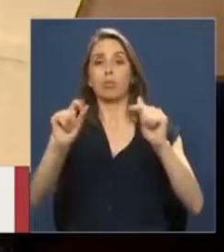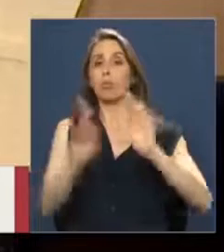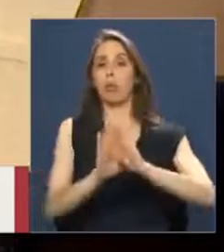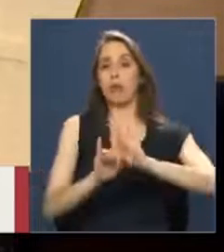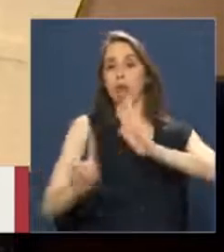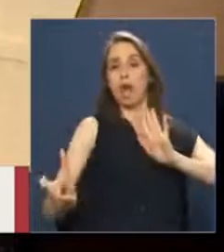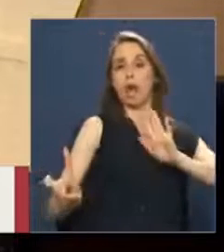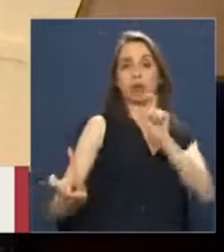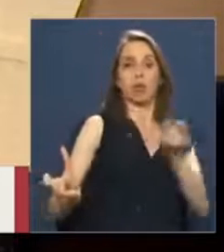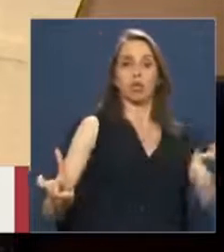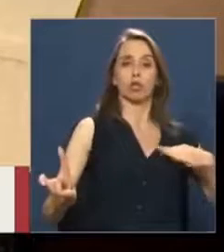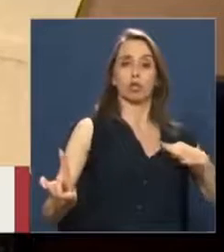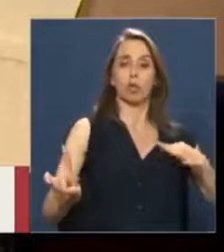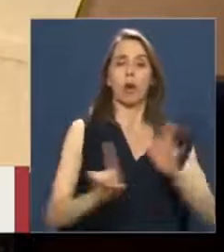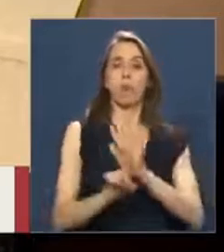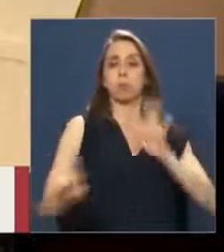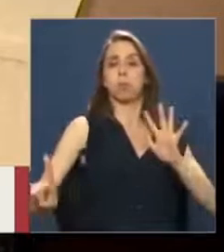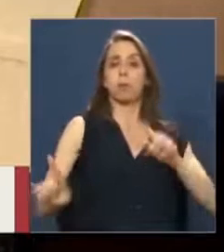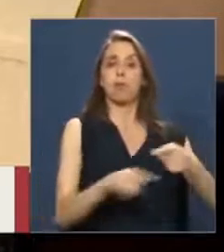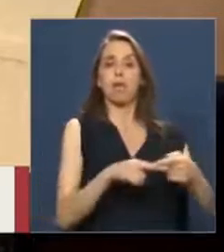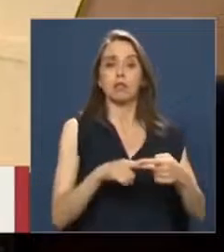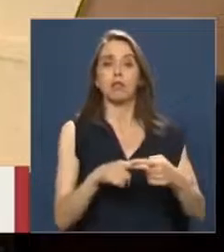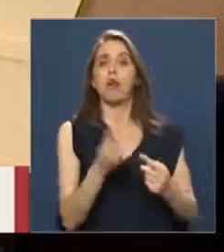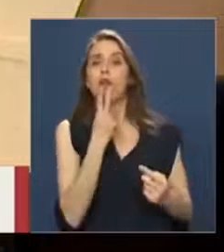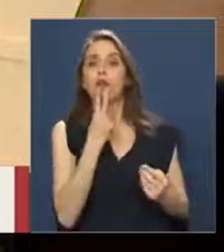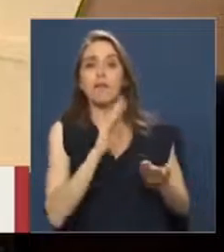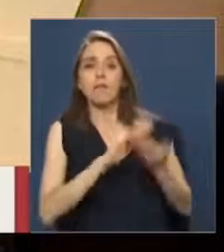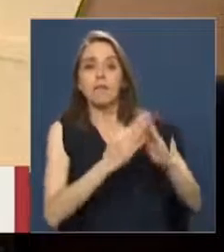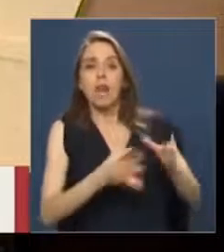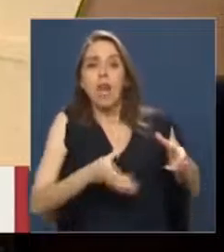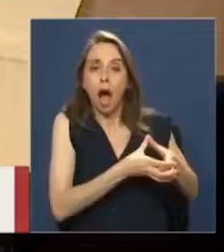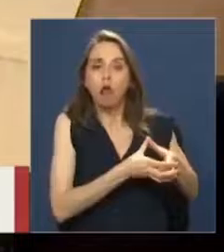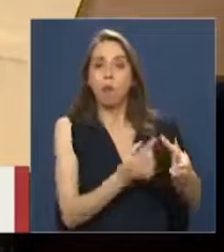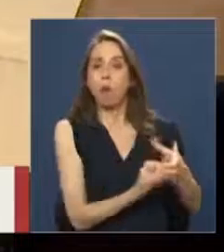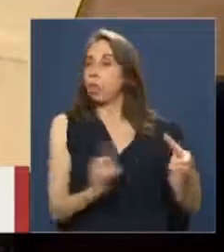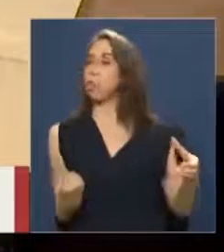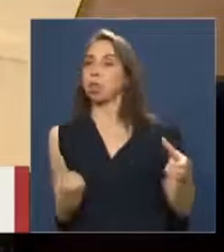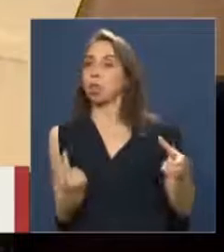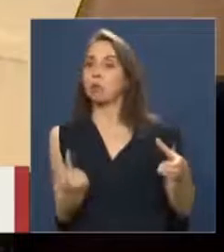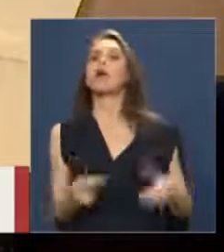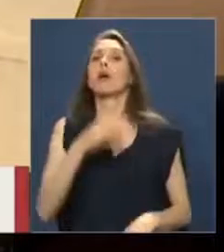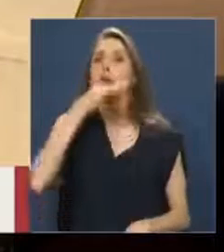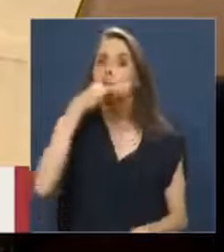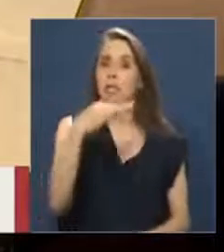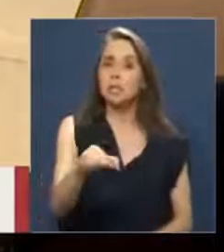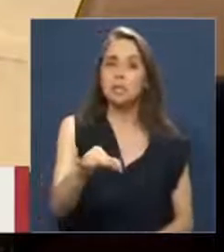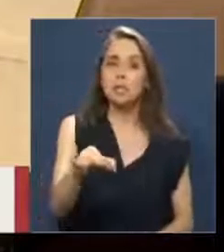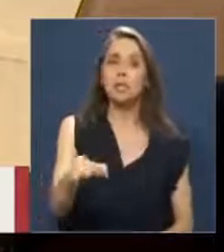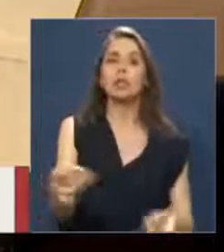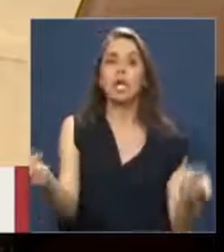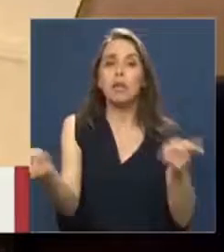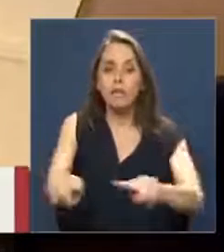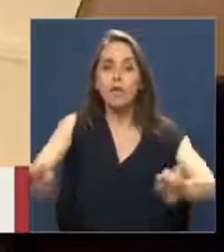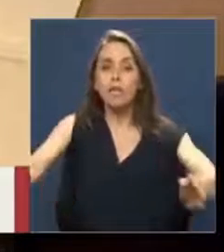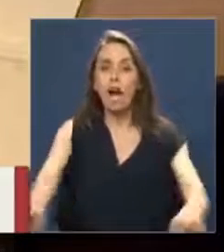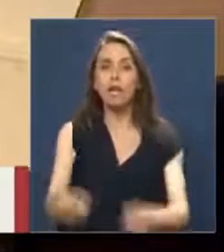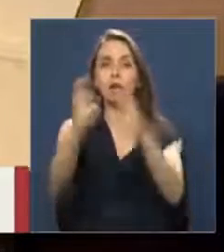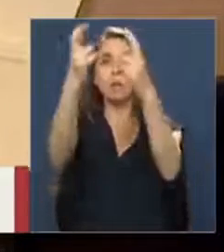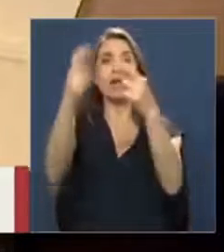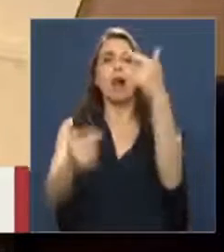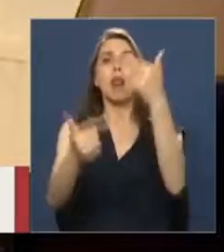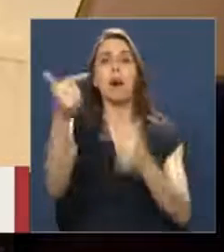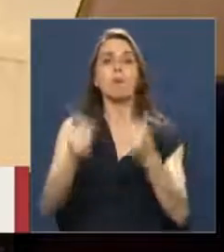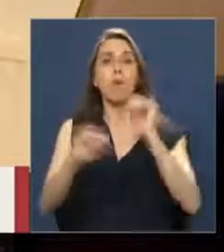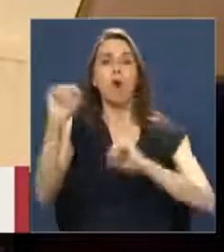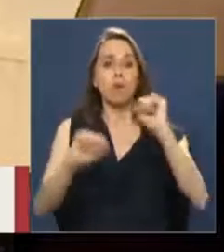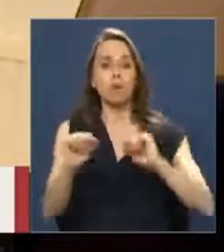de la ciudadanía, de la sociedad, del vivir de las comunidades. Y para eso estamos señalando que hay que recuperar la política. Y una de las formas de recuperar la